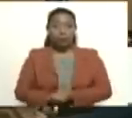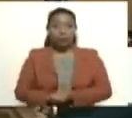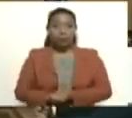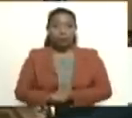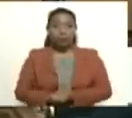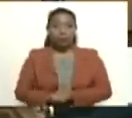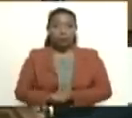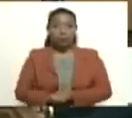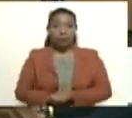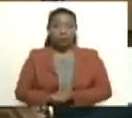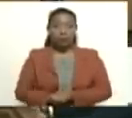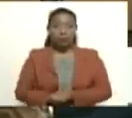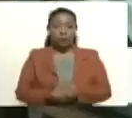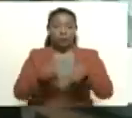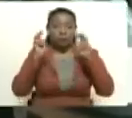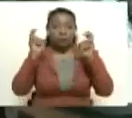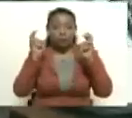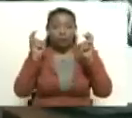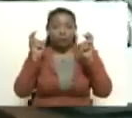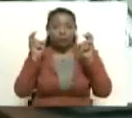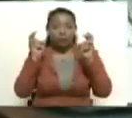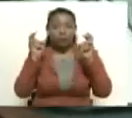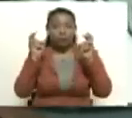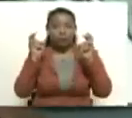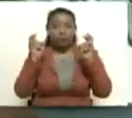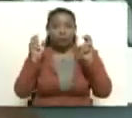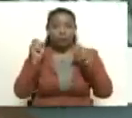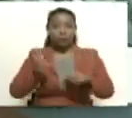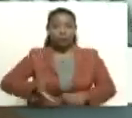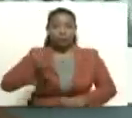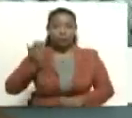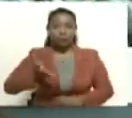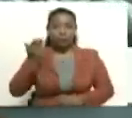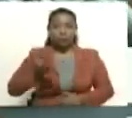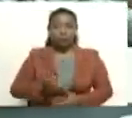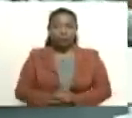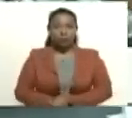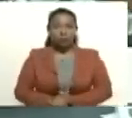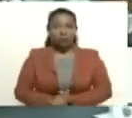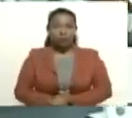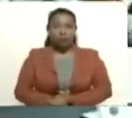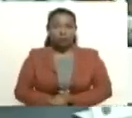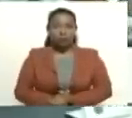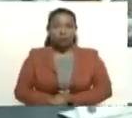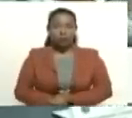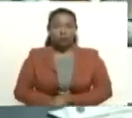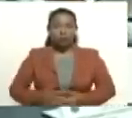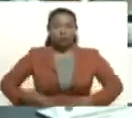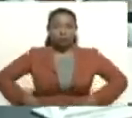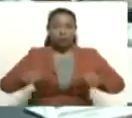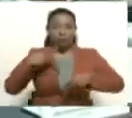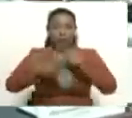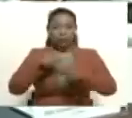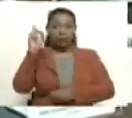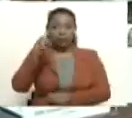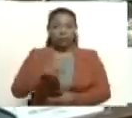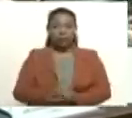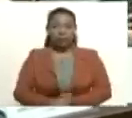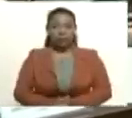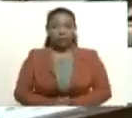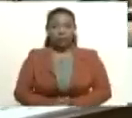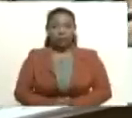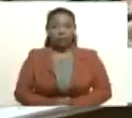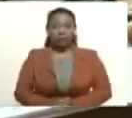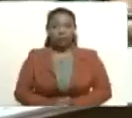condiciones de rectificación que son importantes en la vida humana y en la vida política también, y